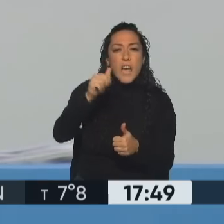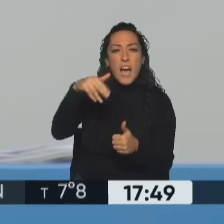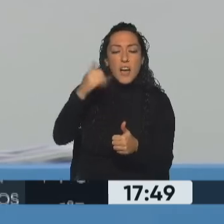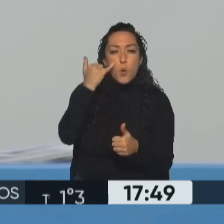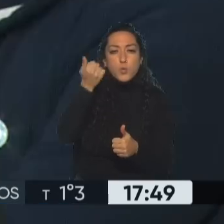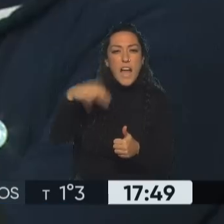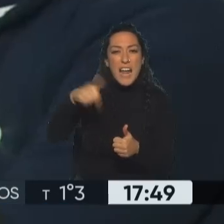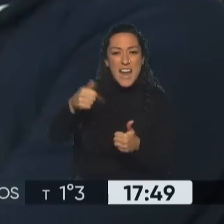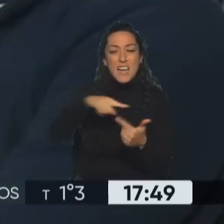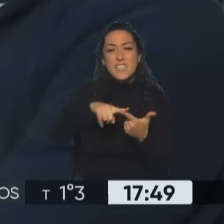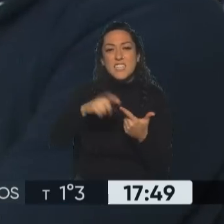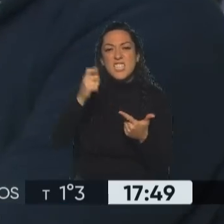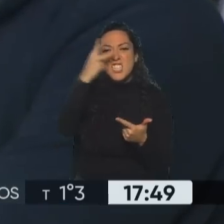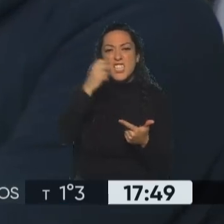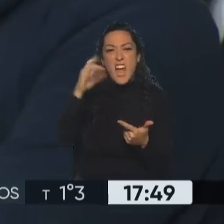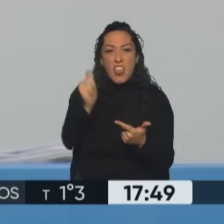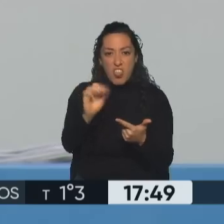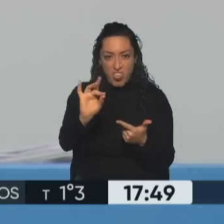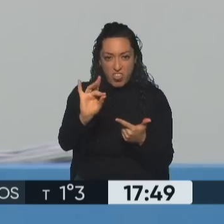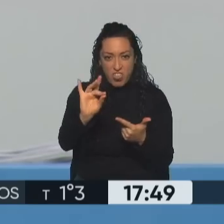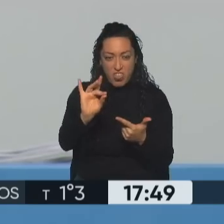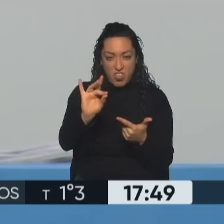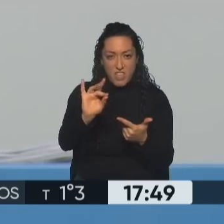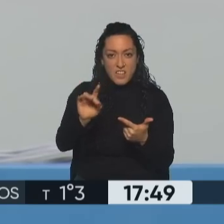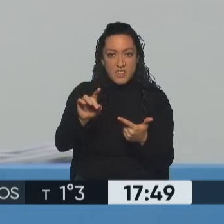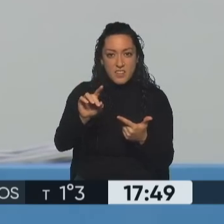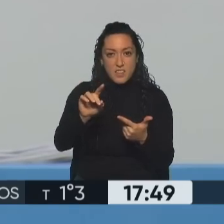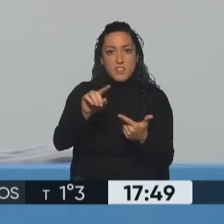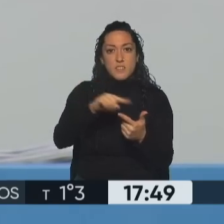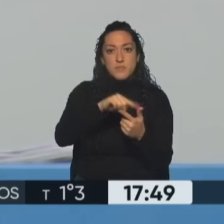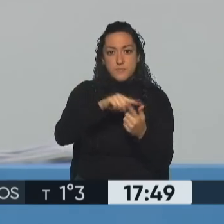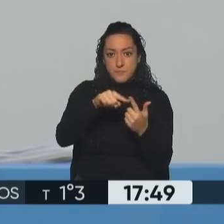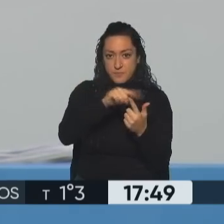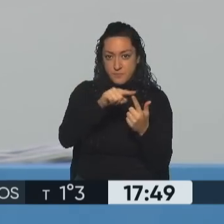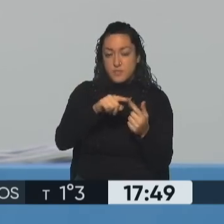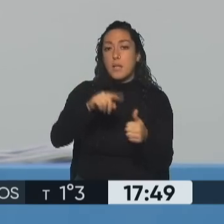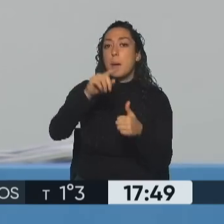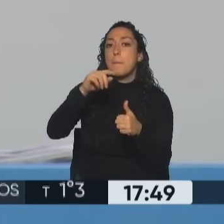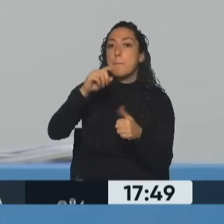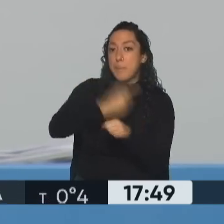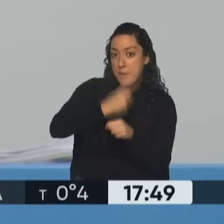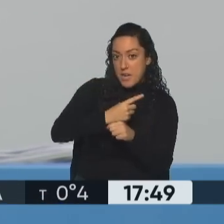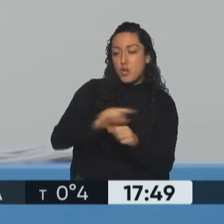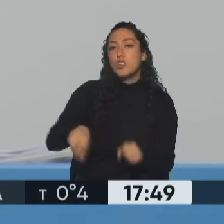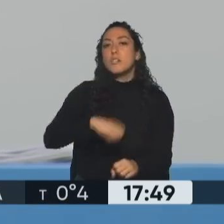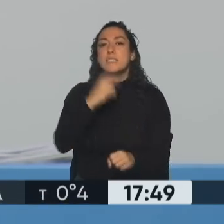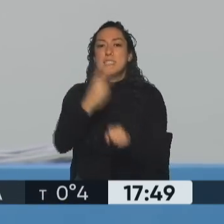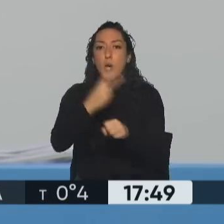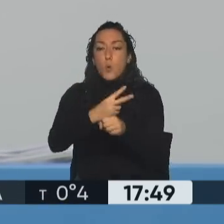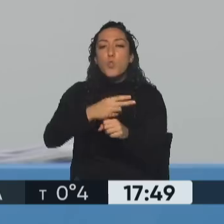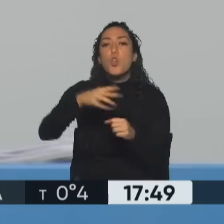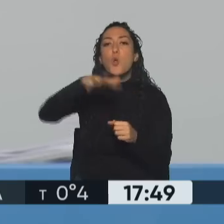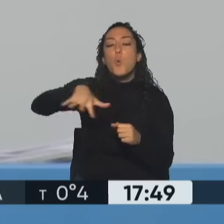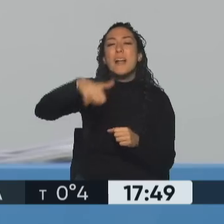y Chad. El segundo podio está ocupado por Malta, que no es una cerveza, ni